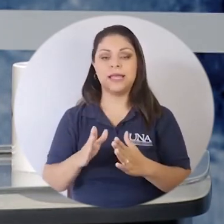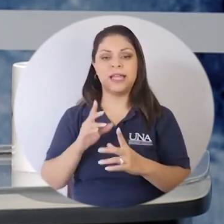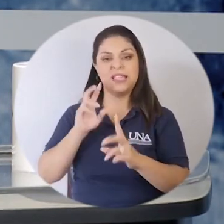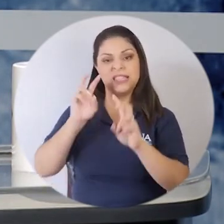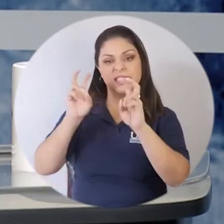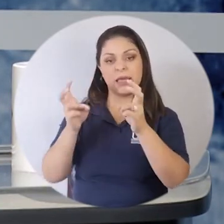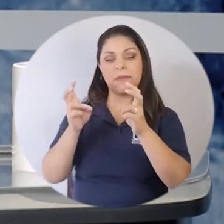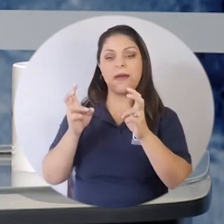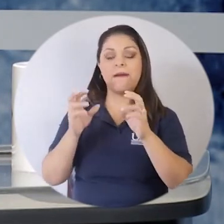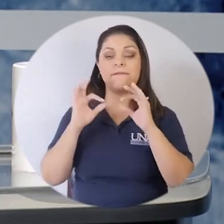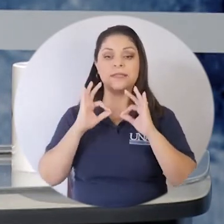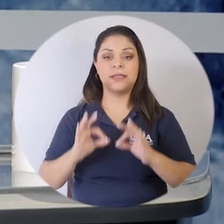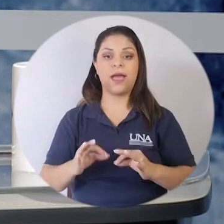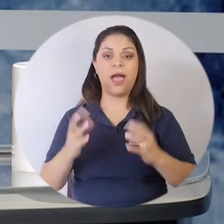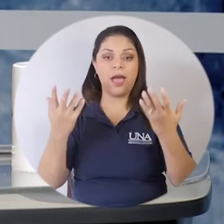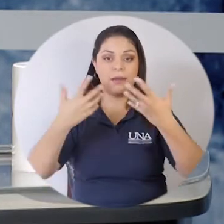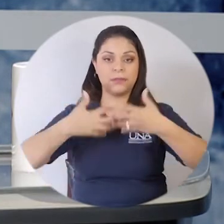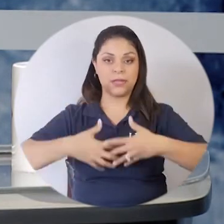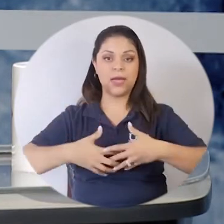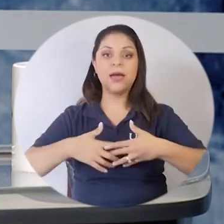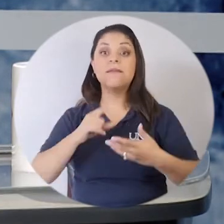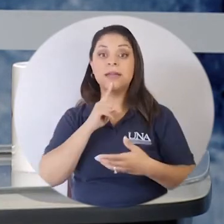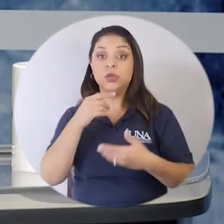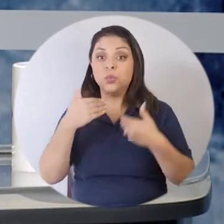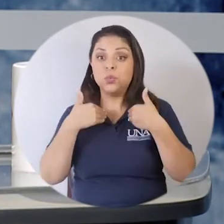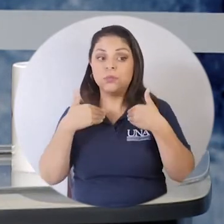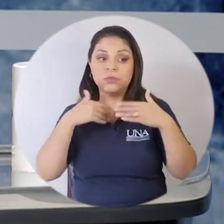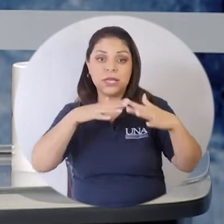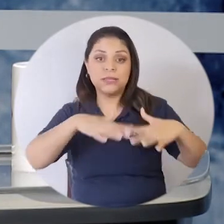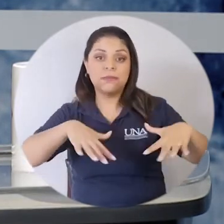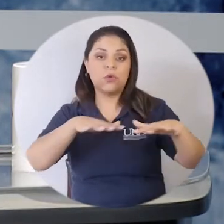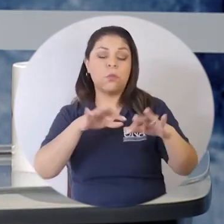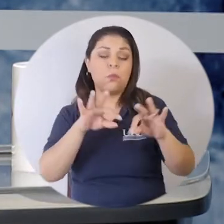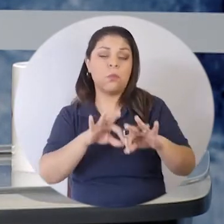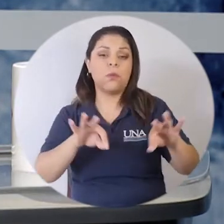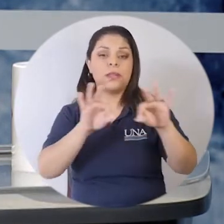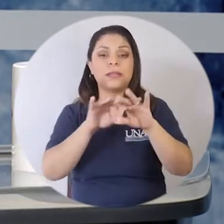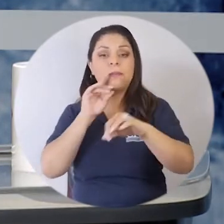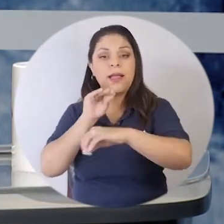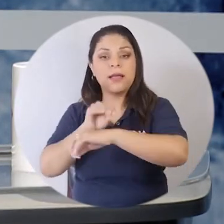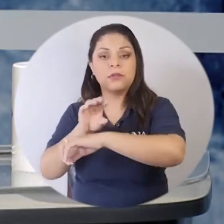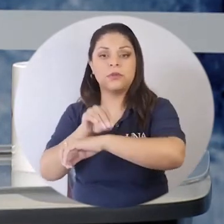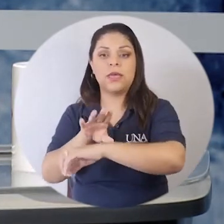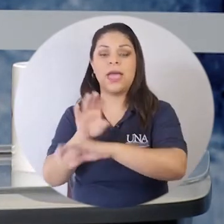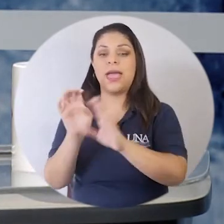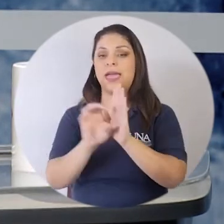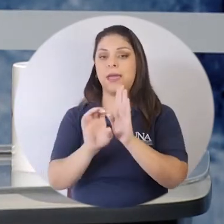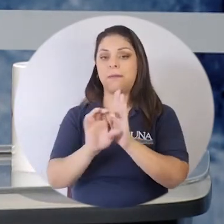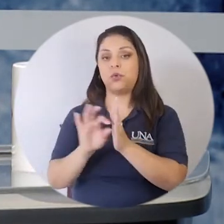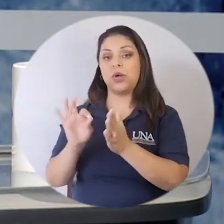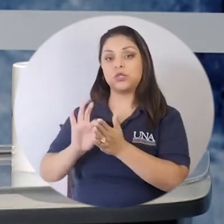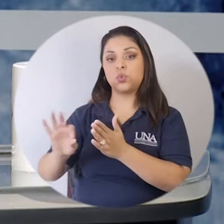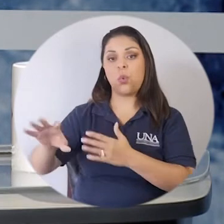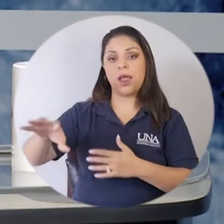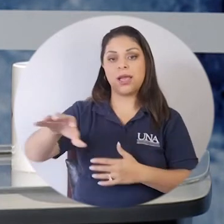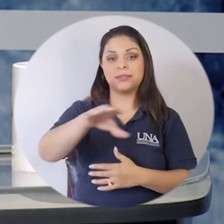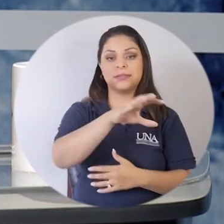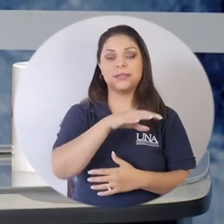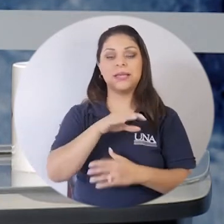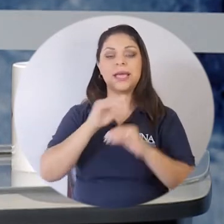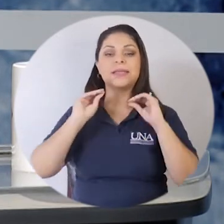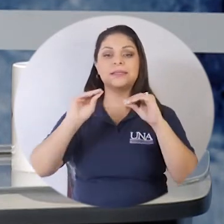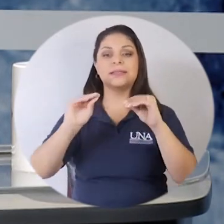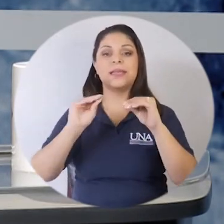en el tema de la física adaptada y tuvimos espacios muy importantes de asesoramiento, por ejemplo, las escuelas que imparten